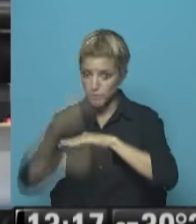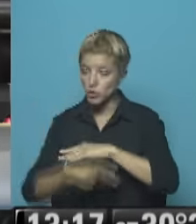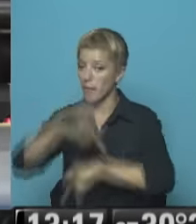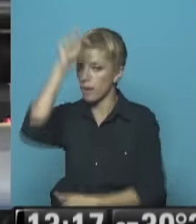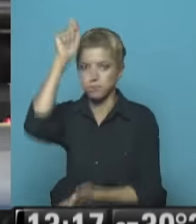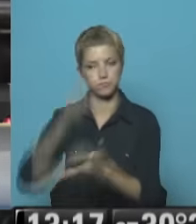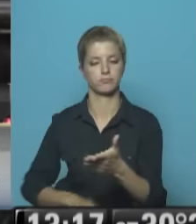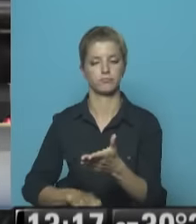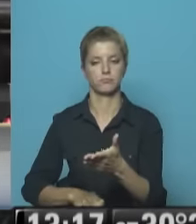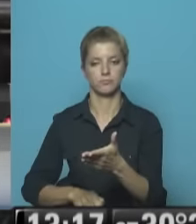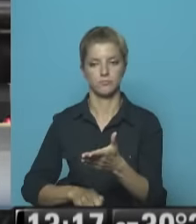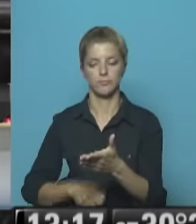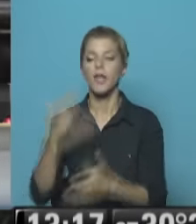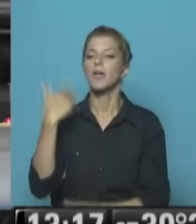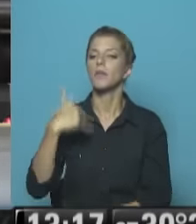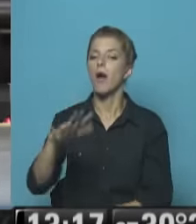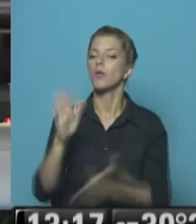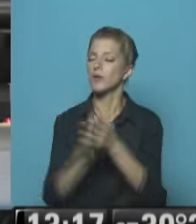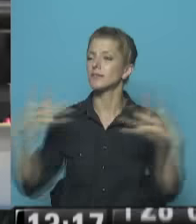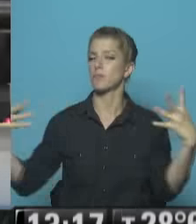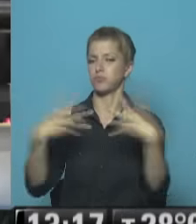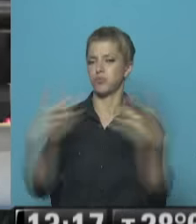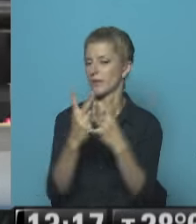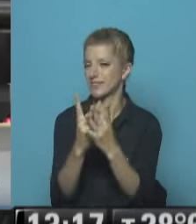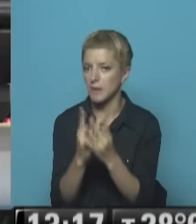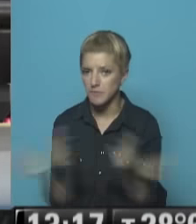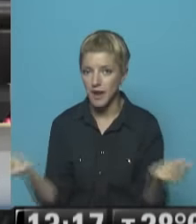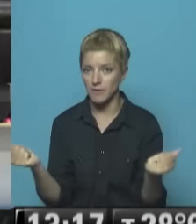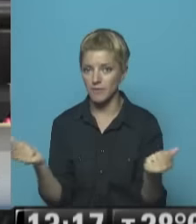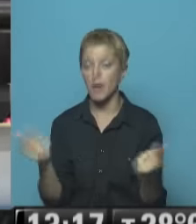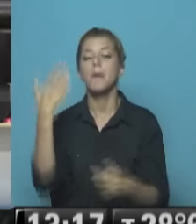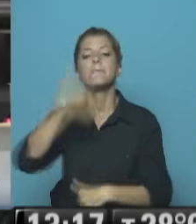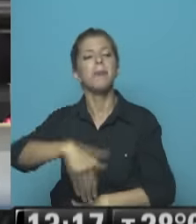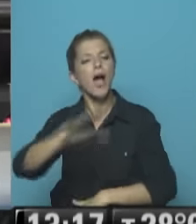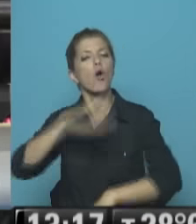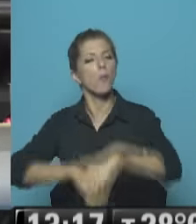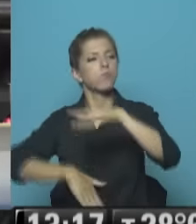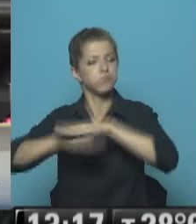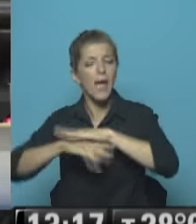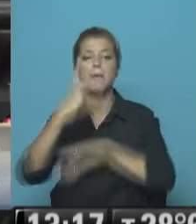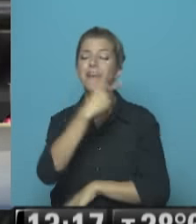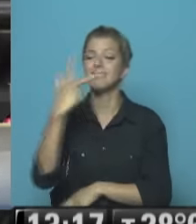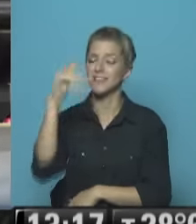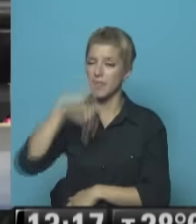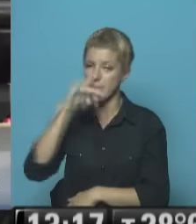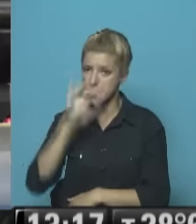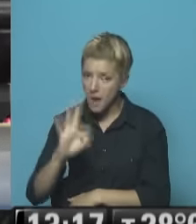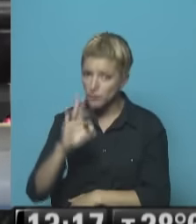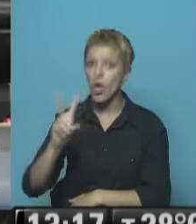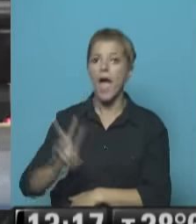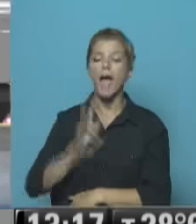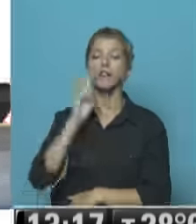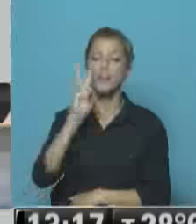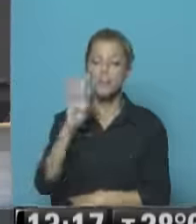final que terminará nuestro conflicto armado. Será como máximo el 23 de marzo del